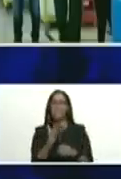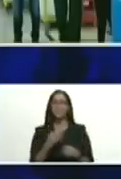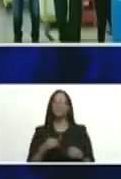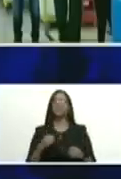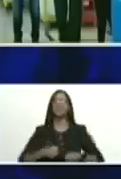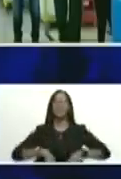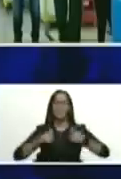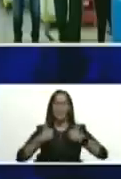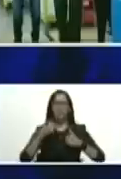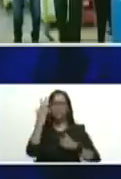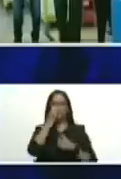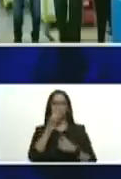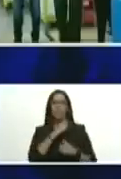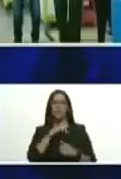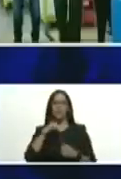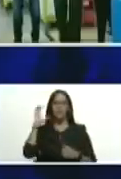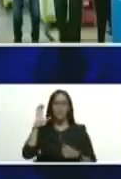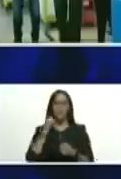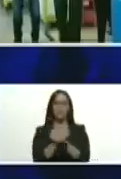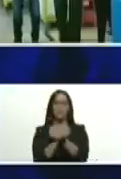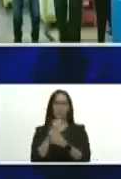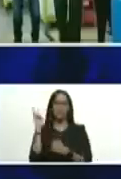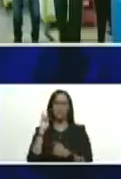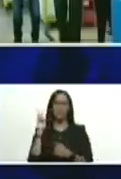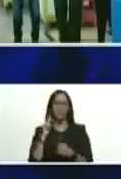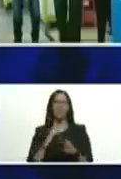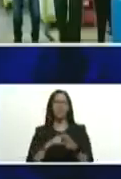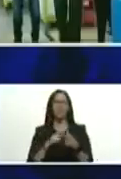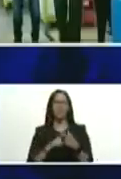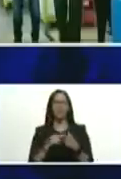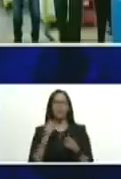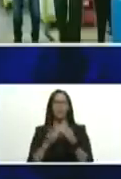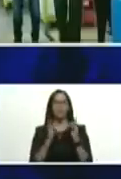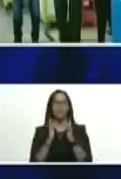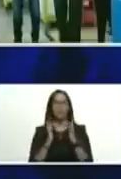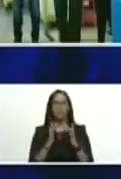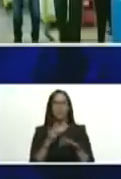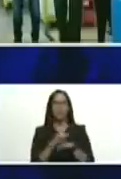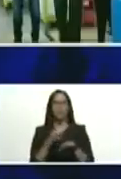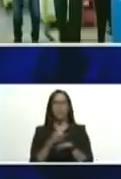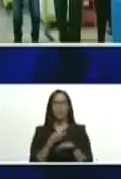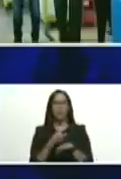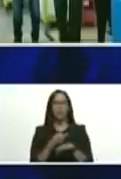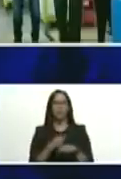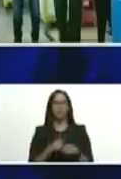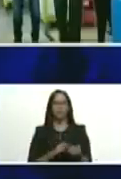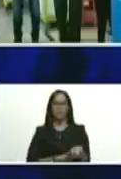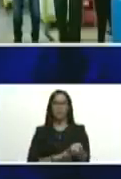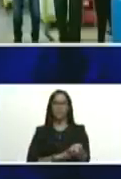bella a nuestra patria amada Venezuela. Así que vamos a hacer un pase con el gobernador Víctor Clar,